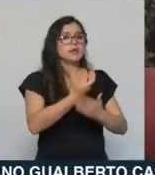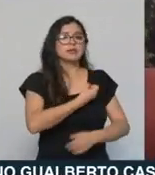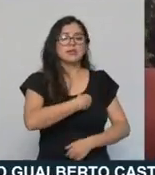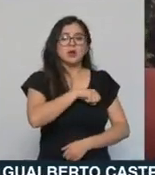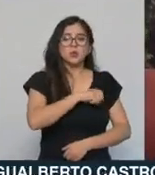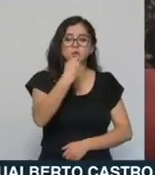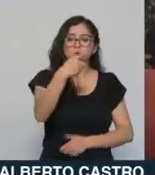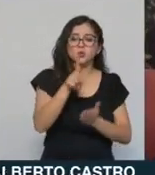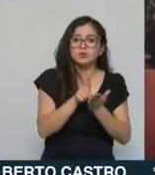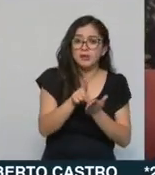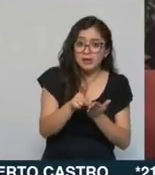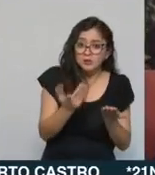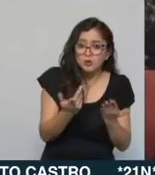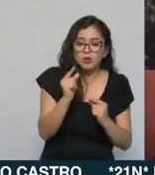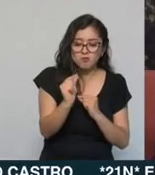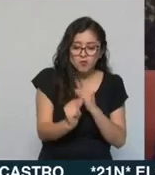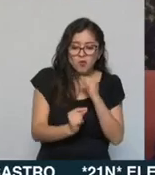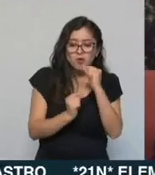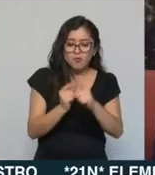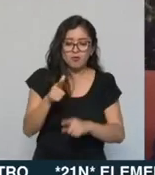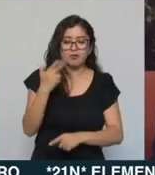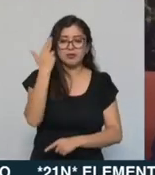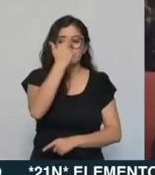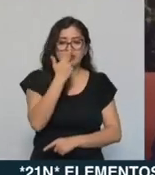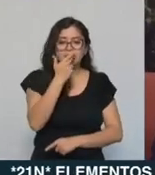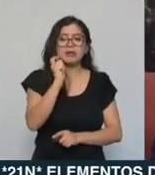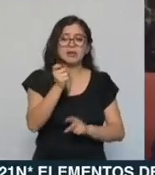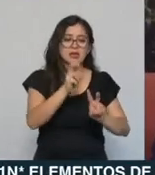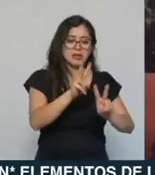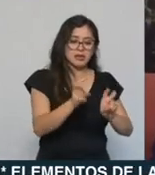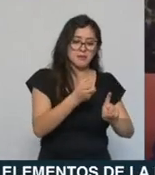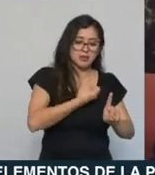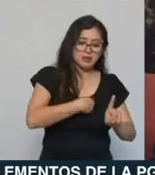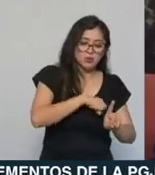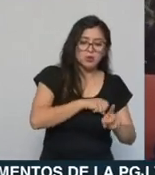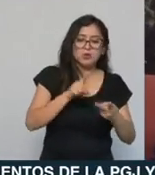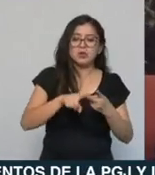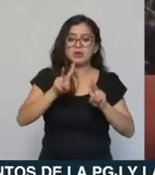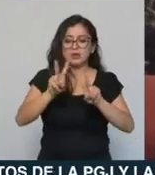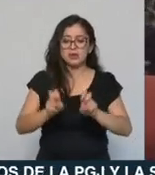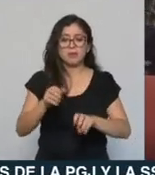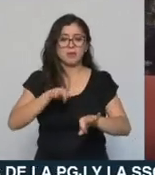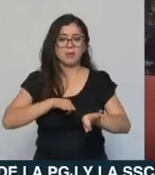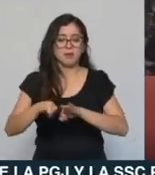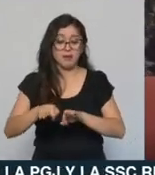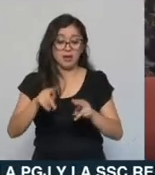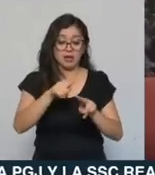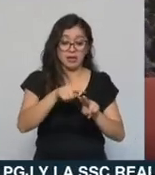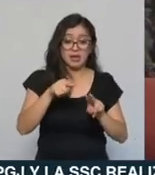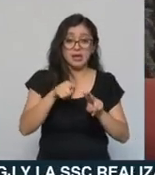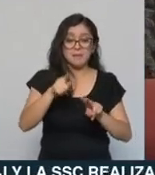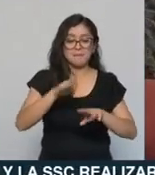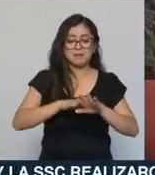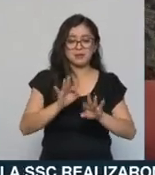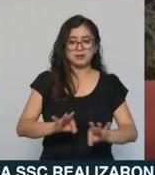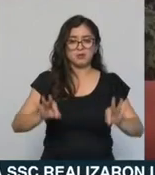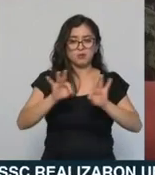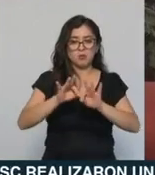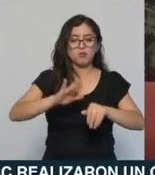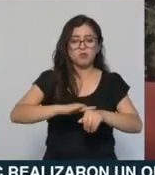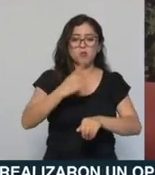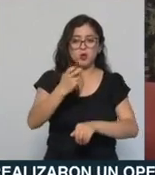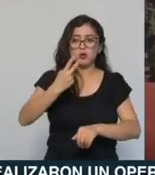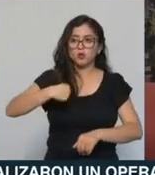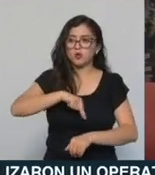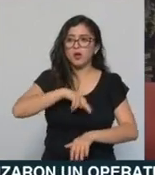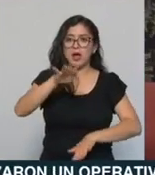que a lo mejor se van revisando poco a poco. Entonces cuestión salud y cuestión laboral, que es lo más importante. Por eso acudimos o recurrimos a las calles